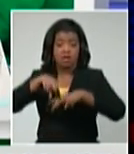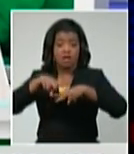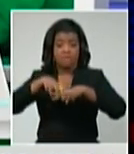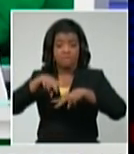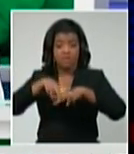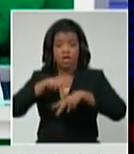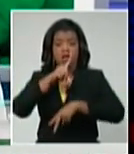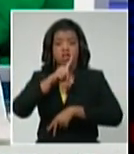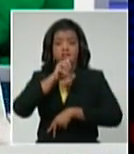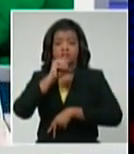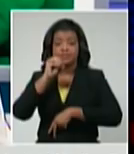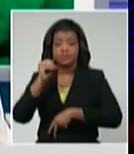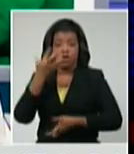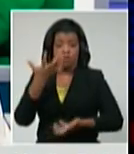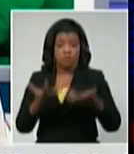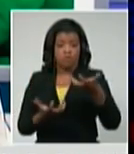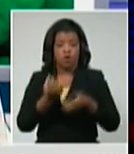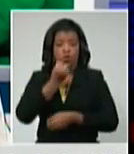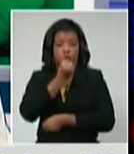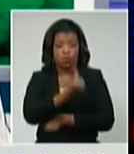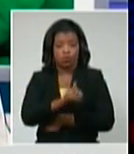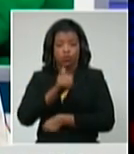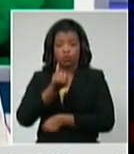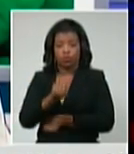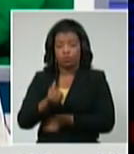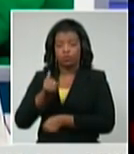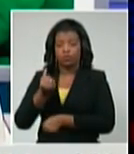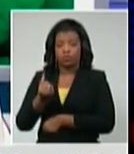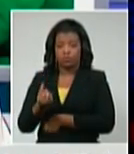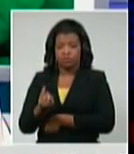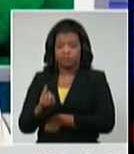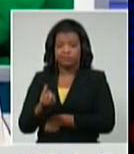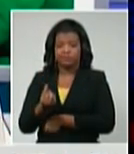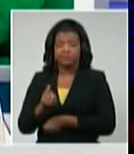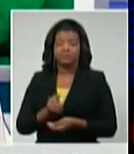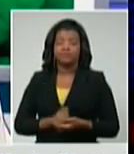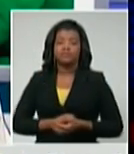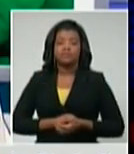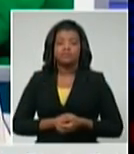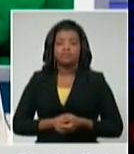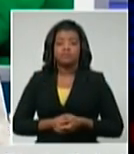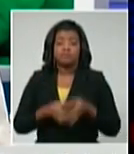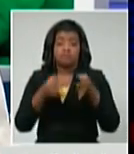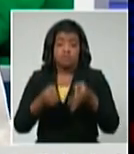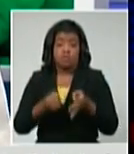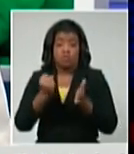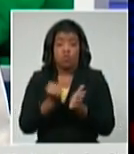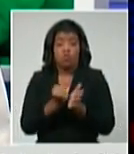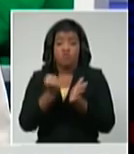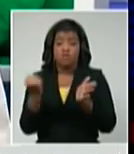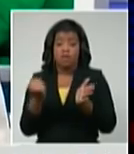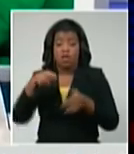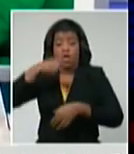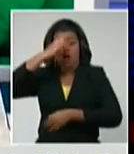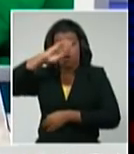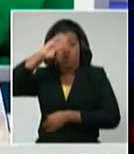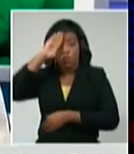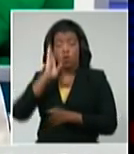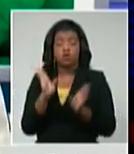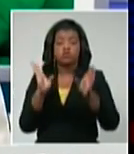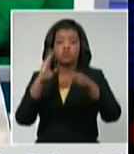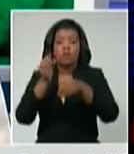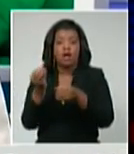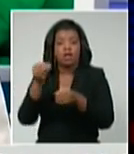de cada uno. Estamos hablando de casos confirmados en Cuba que no inciden